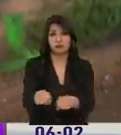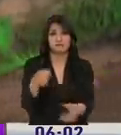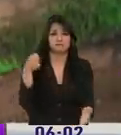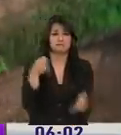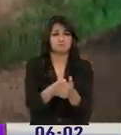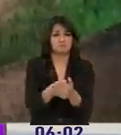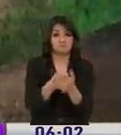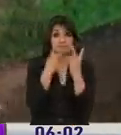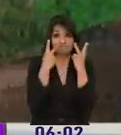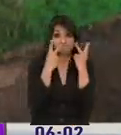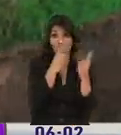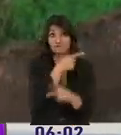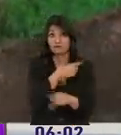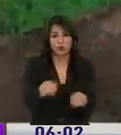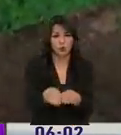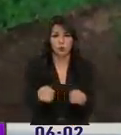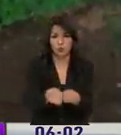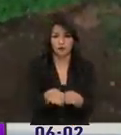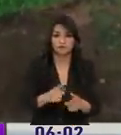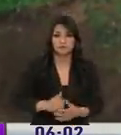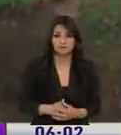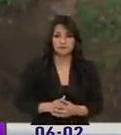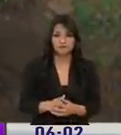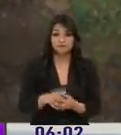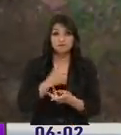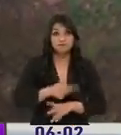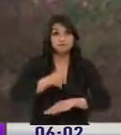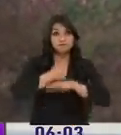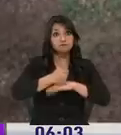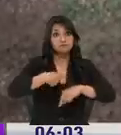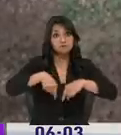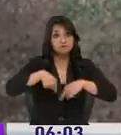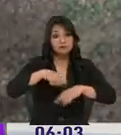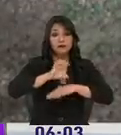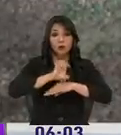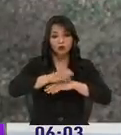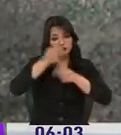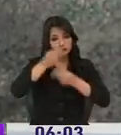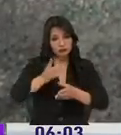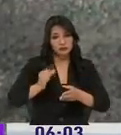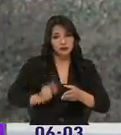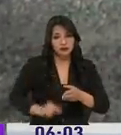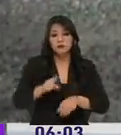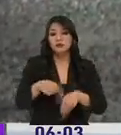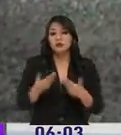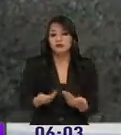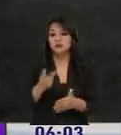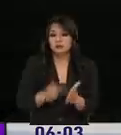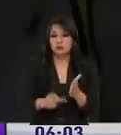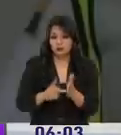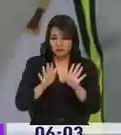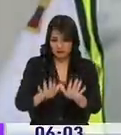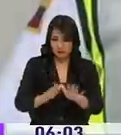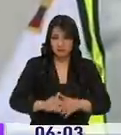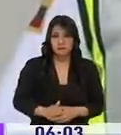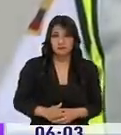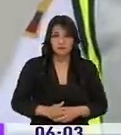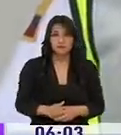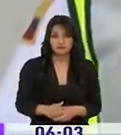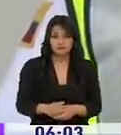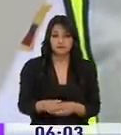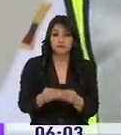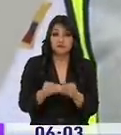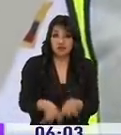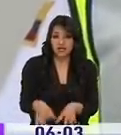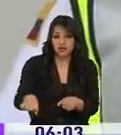en la cuneta. Autoridades de la Comisión de Tránsito del Ecuador daban los detalles respecto a este caso. Pérdida de pista con